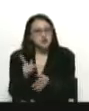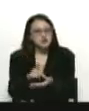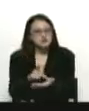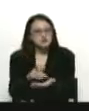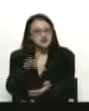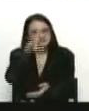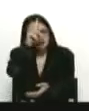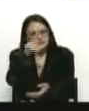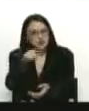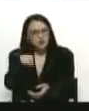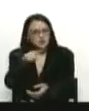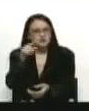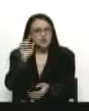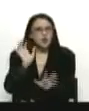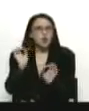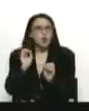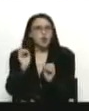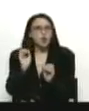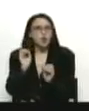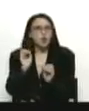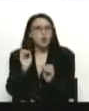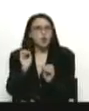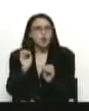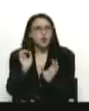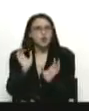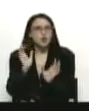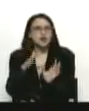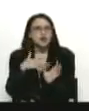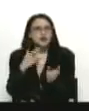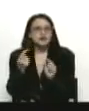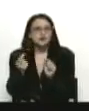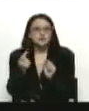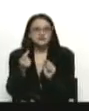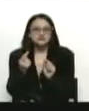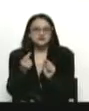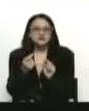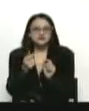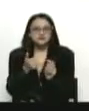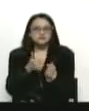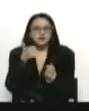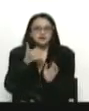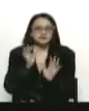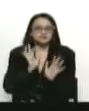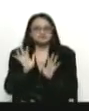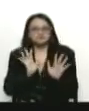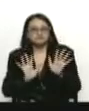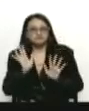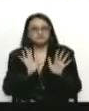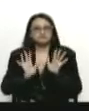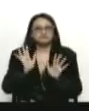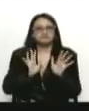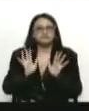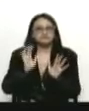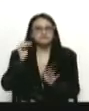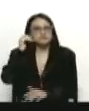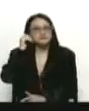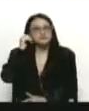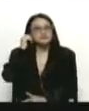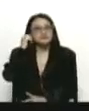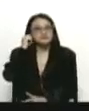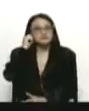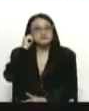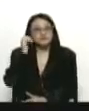haber venido, presidente, o era ser, el principio de la conversación, ser más prudente, lo mejor? No, creo que fue la mejor